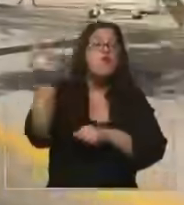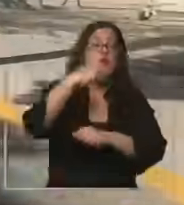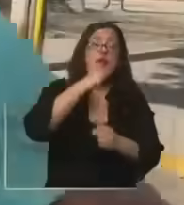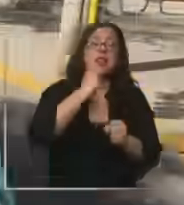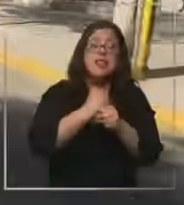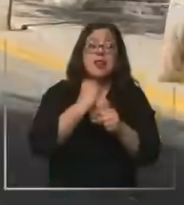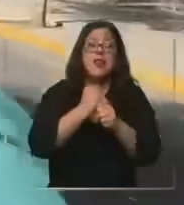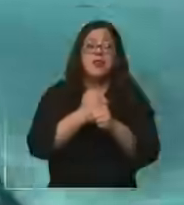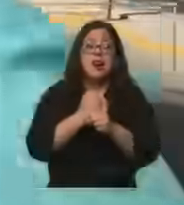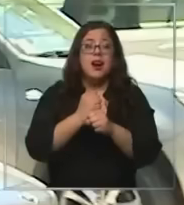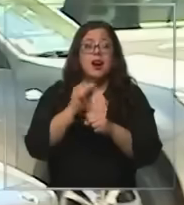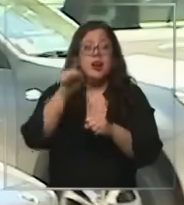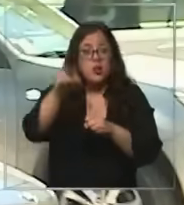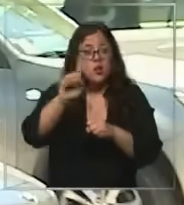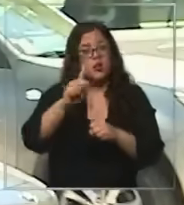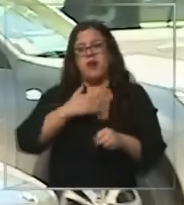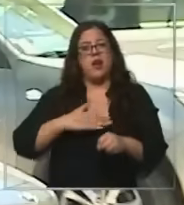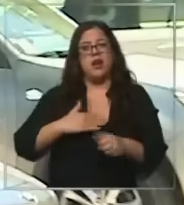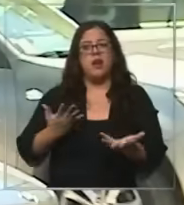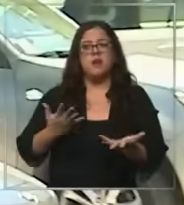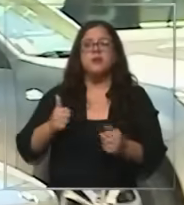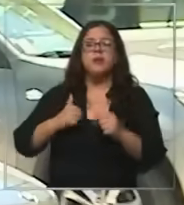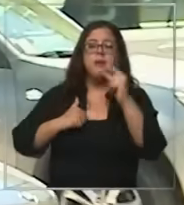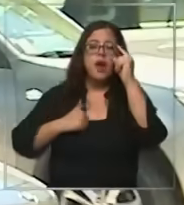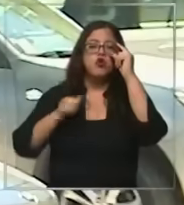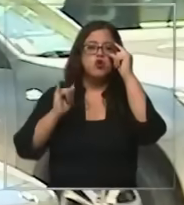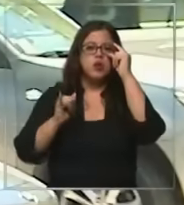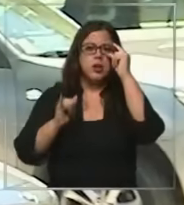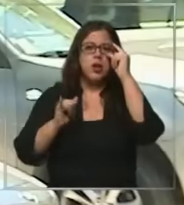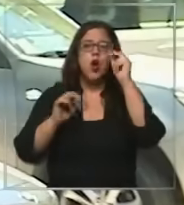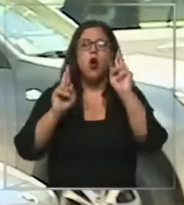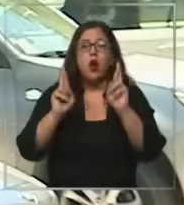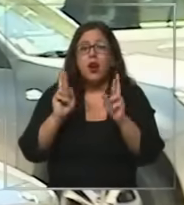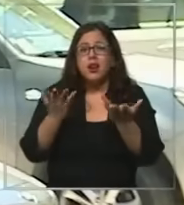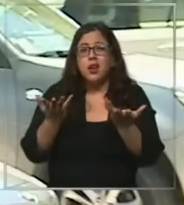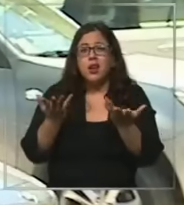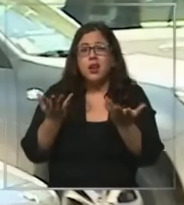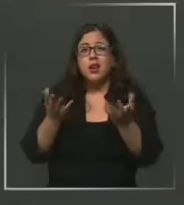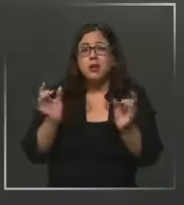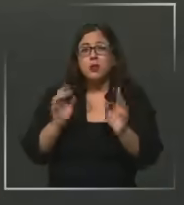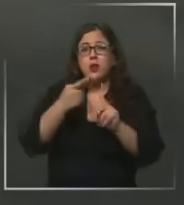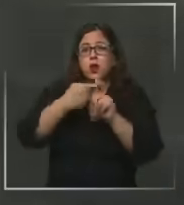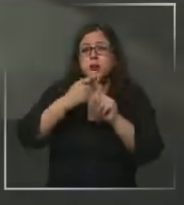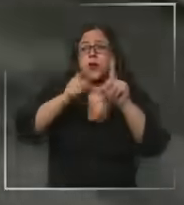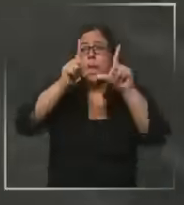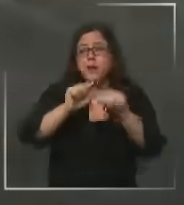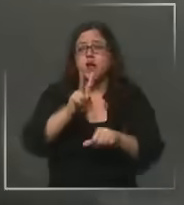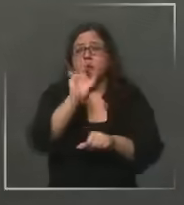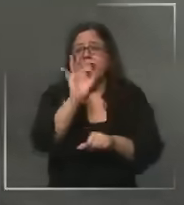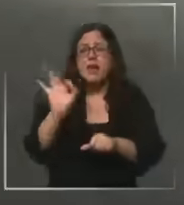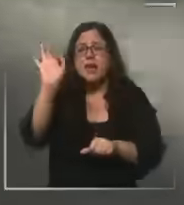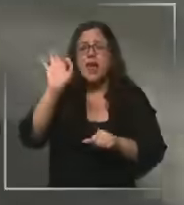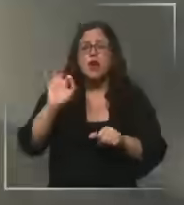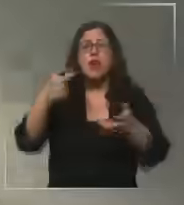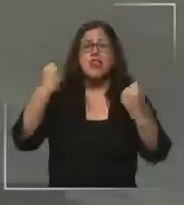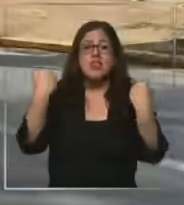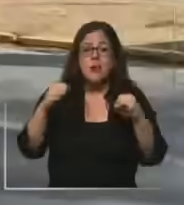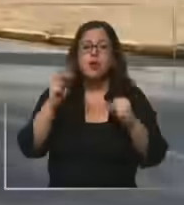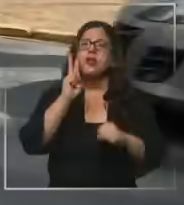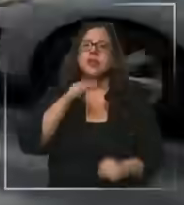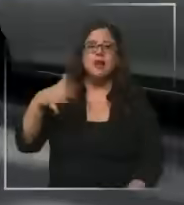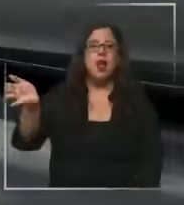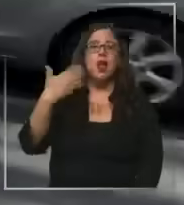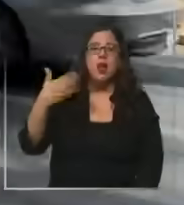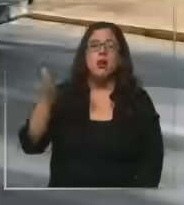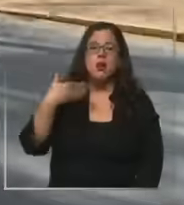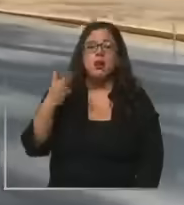y no le van a quedar ganas. Muy temprano, sí, ojalá con temperaturas bajo los 20 grados. La idea es hacer el deporte sin el calor